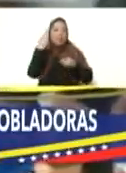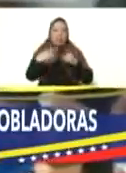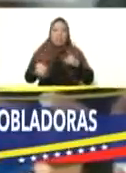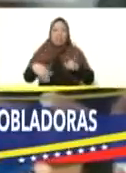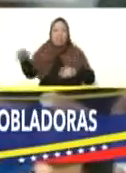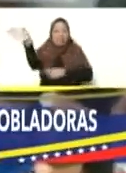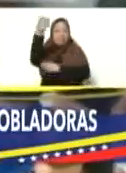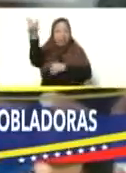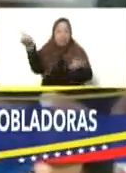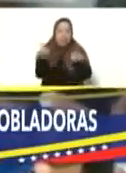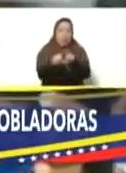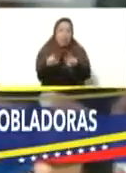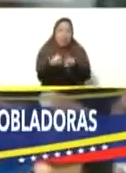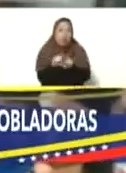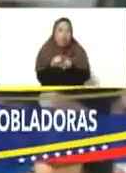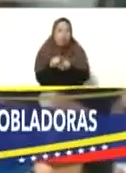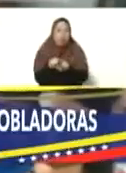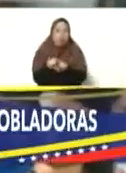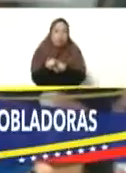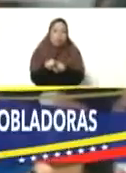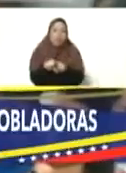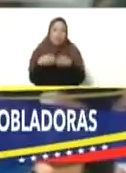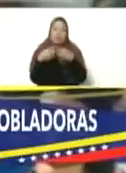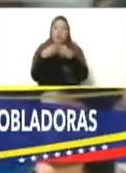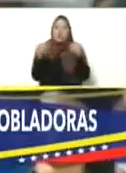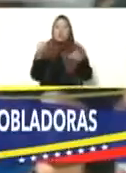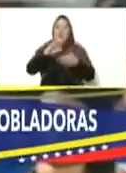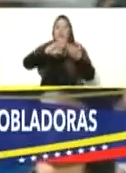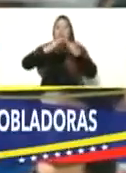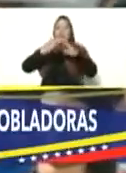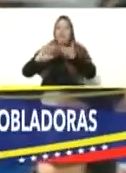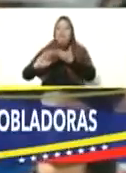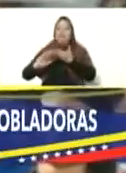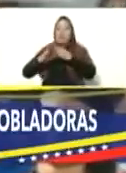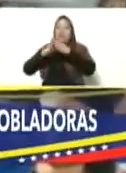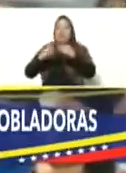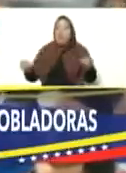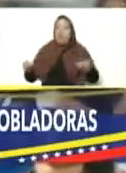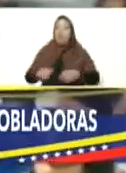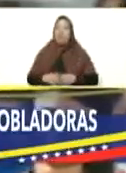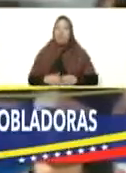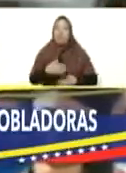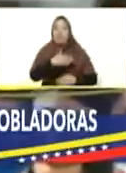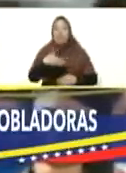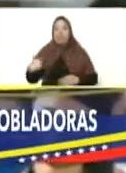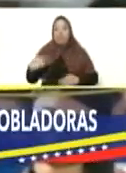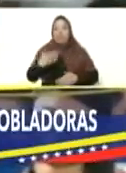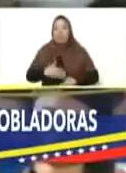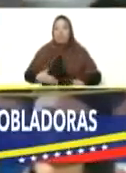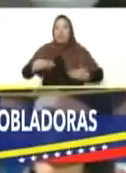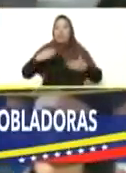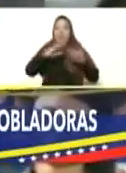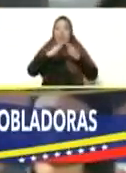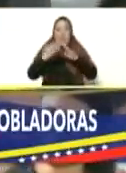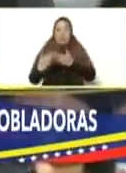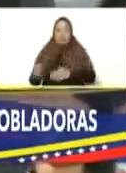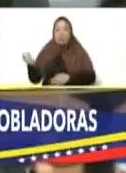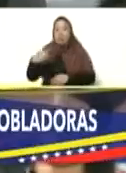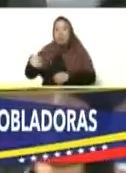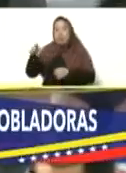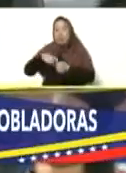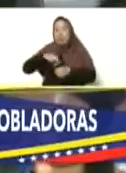quiere una bandera de código abierto como analizable que se ve porque nosotros creemos en los bienes comunes y es un elemento central